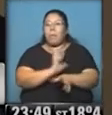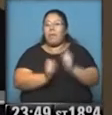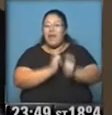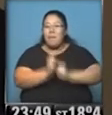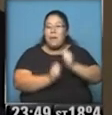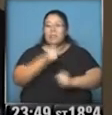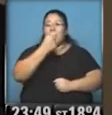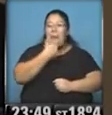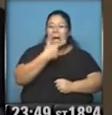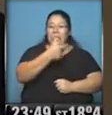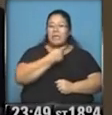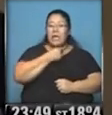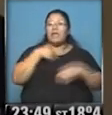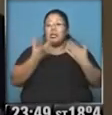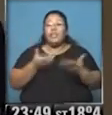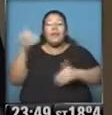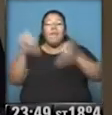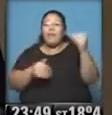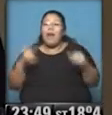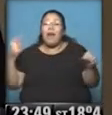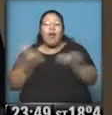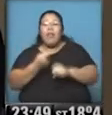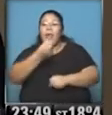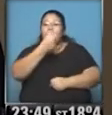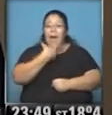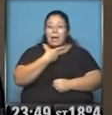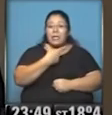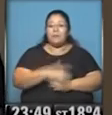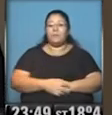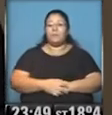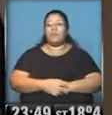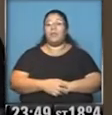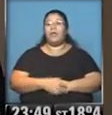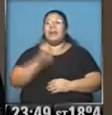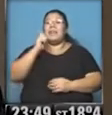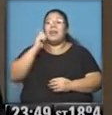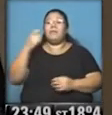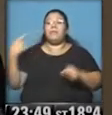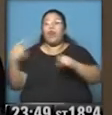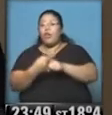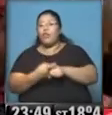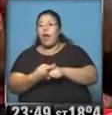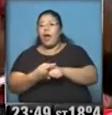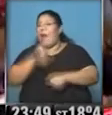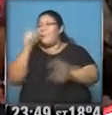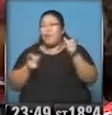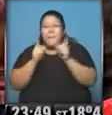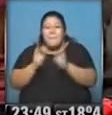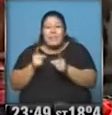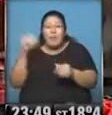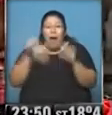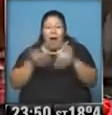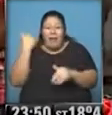bien a quién vota de la oposición, porque un poco la elección a jefe está resuelta. El problema, ¿quién va a ser la oposición? ¿Van a ser los mismos que le han votado todos?